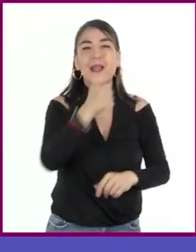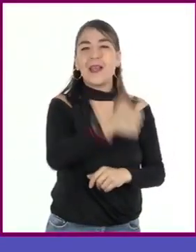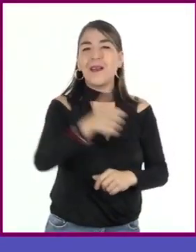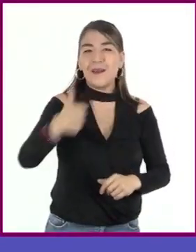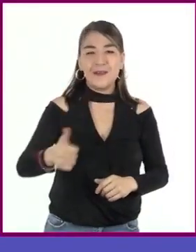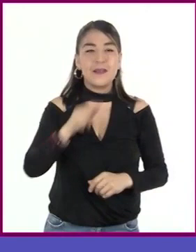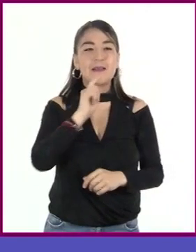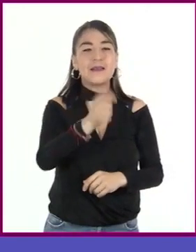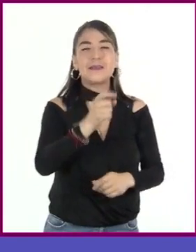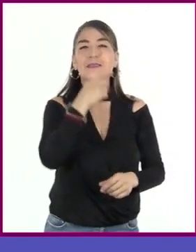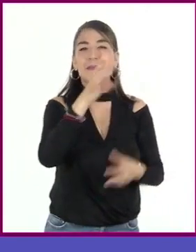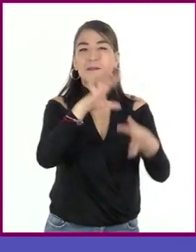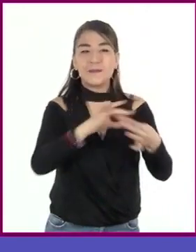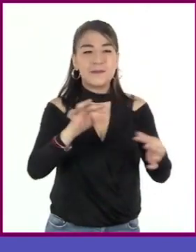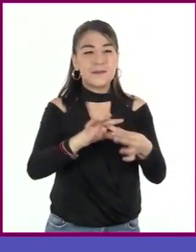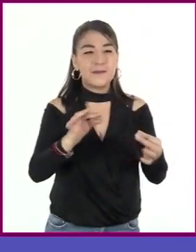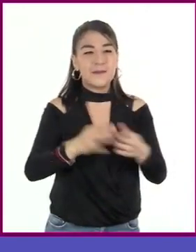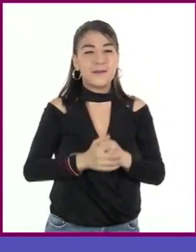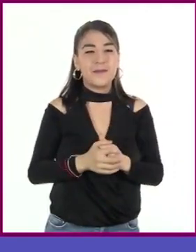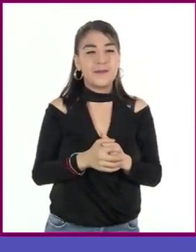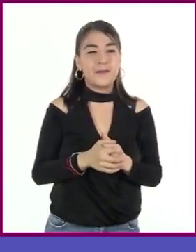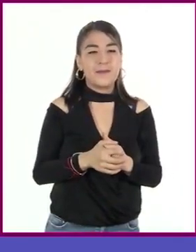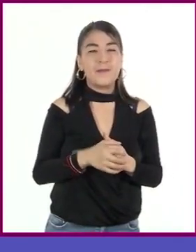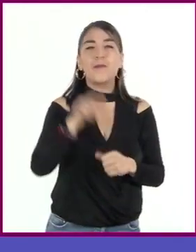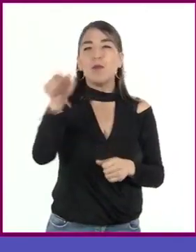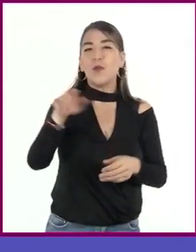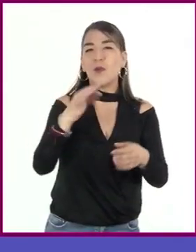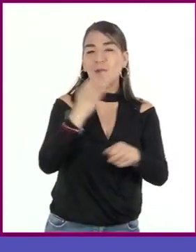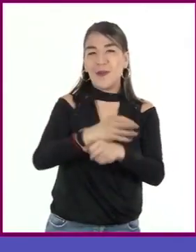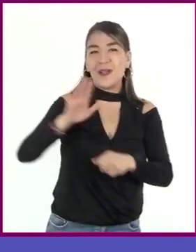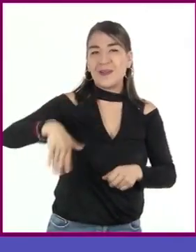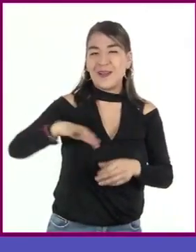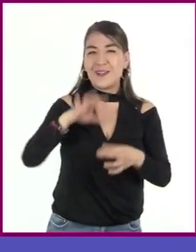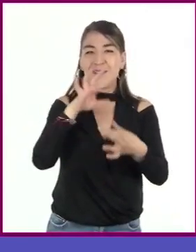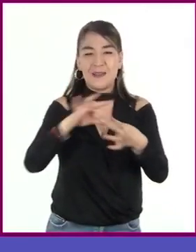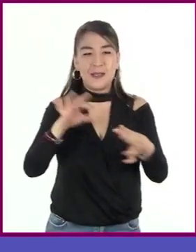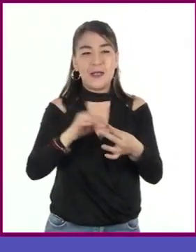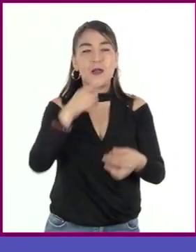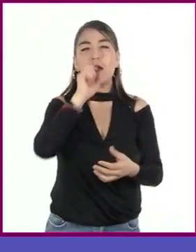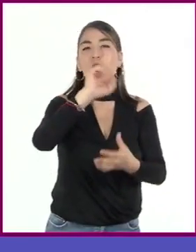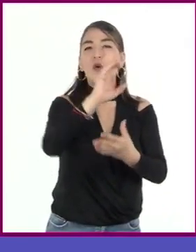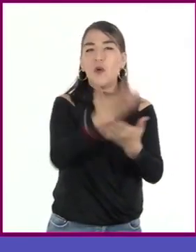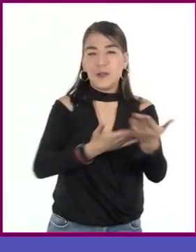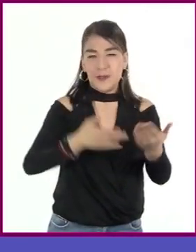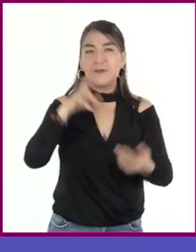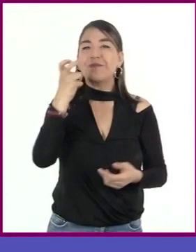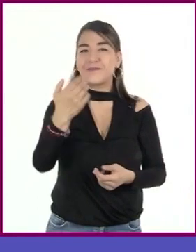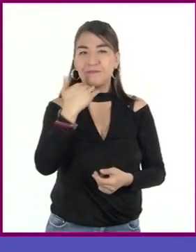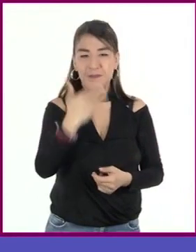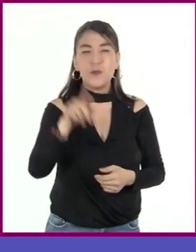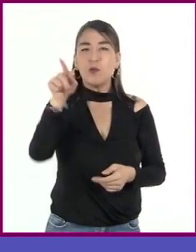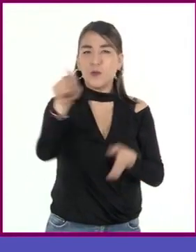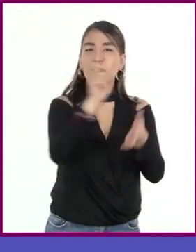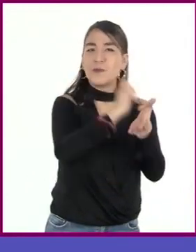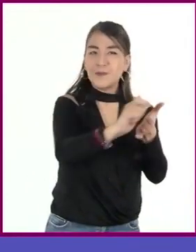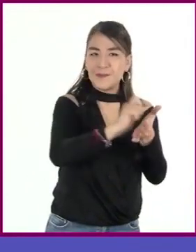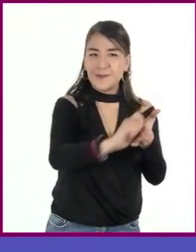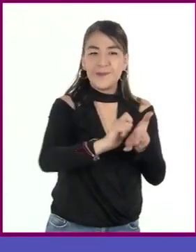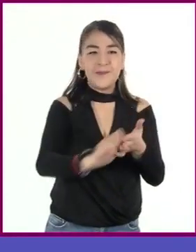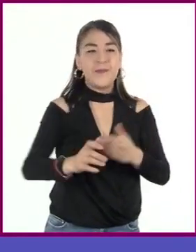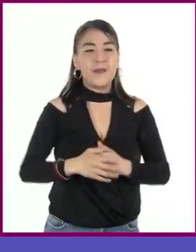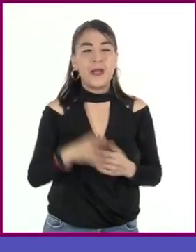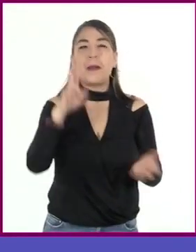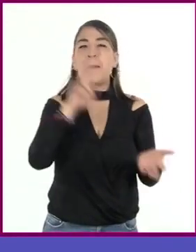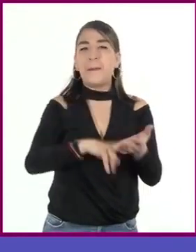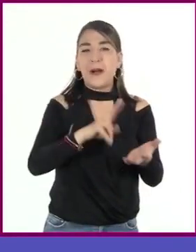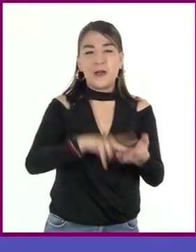El único documento que tiene cláusulas de los que mencionamos es el contrato, profesora. Muy bien, escríbelo. Tiene